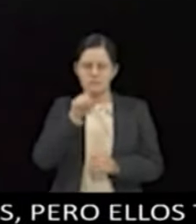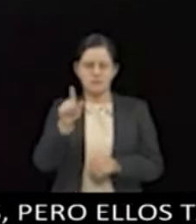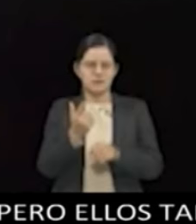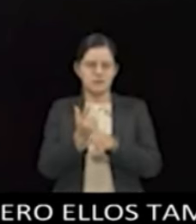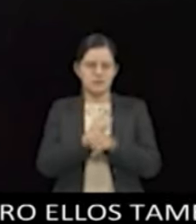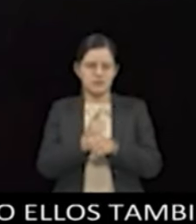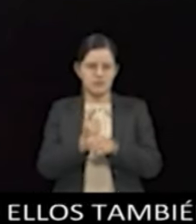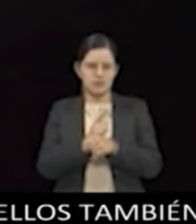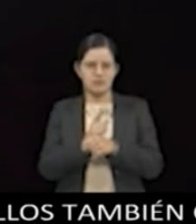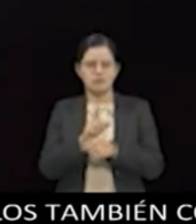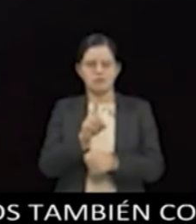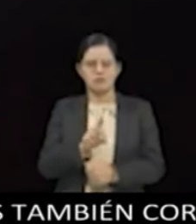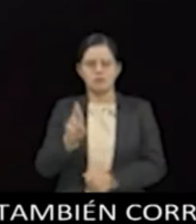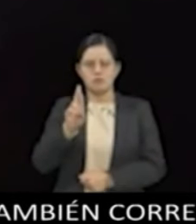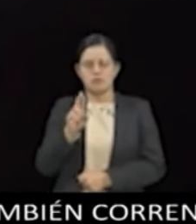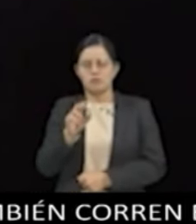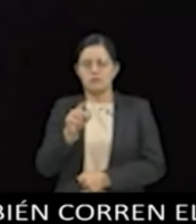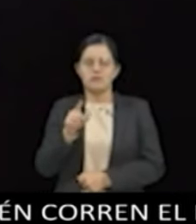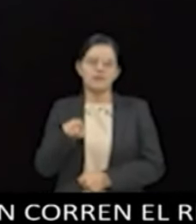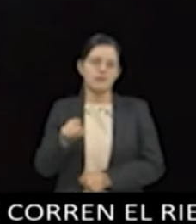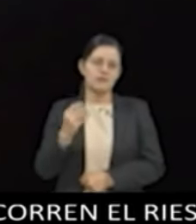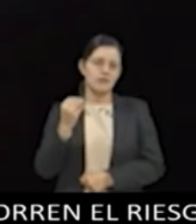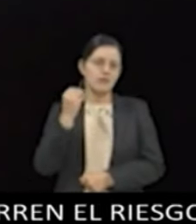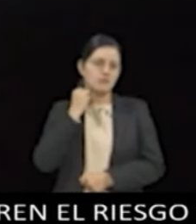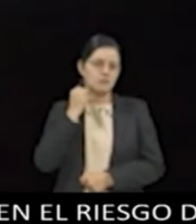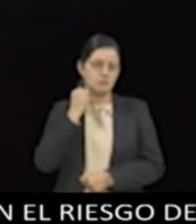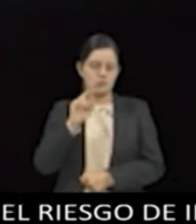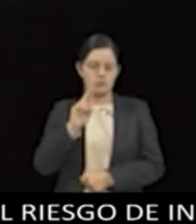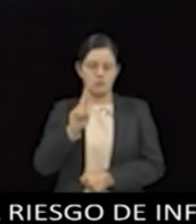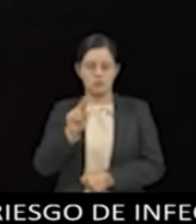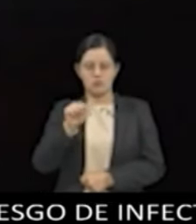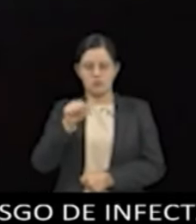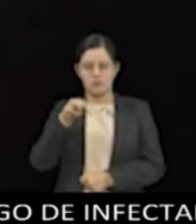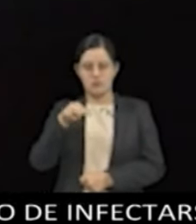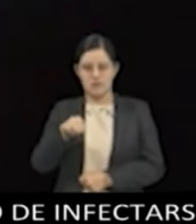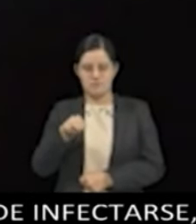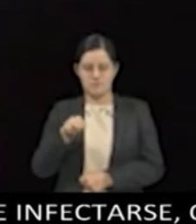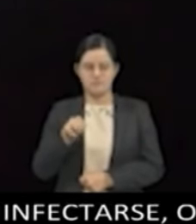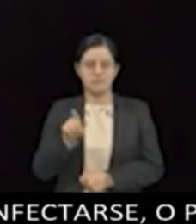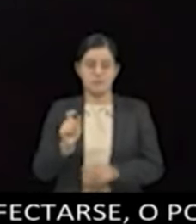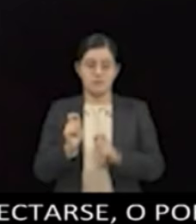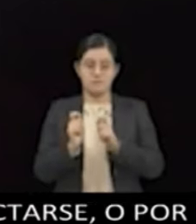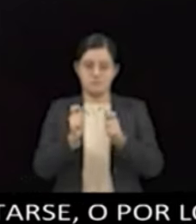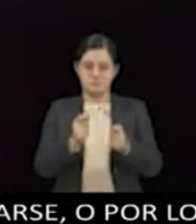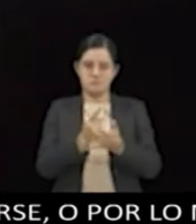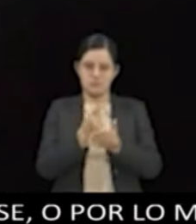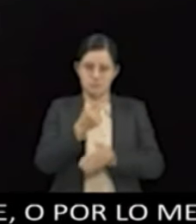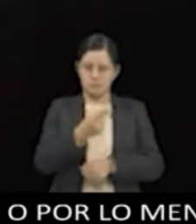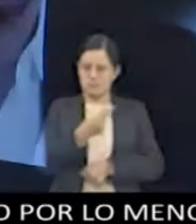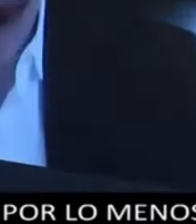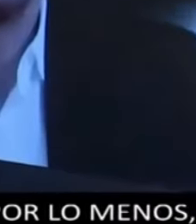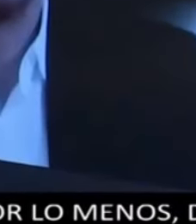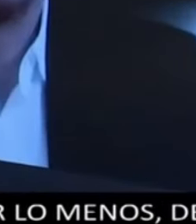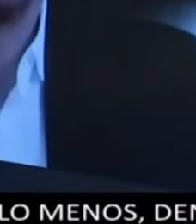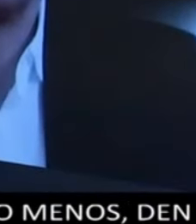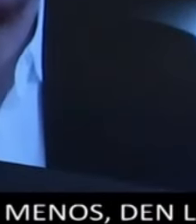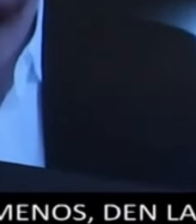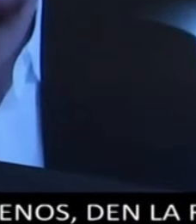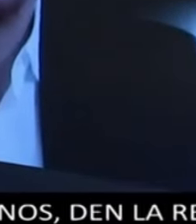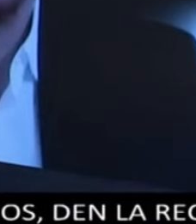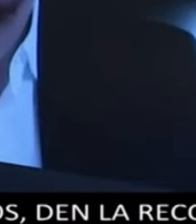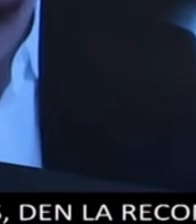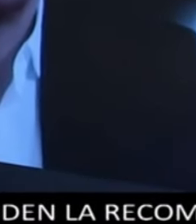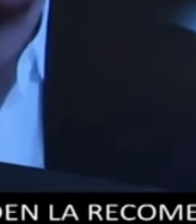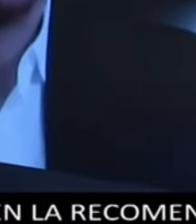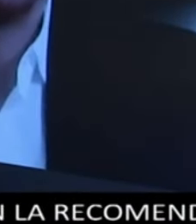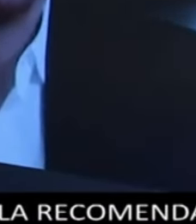gracias, Andrea. Hasta luego, buena tarde. Muy buenas noches. Pues si alguien está facultado para opinar al respecto, eres tú, Luis Carlos.